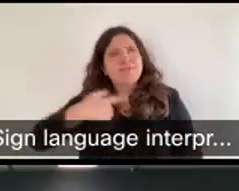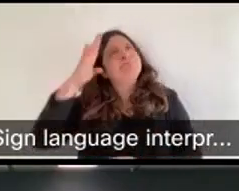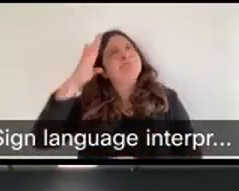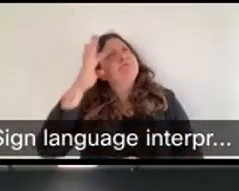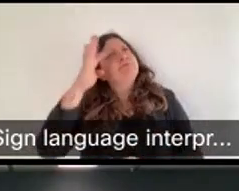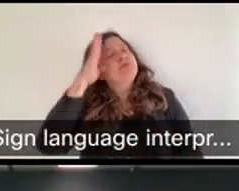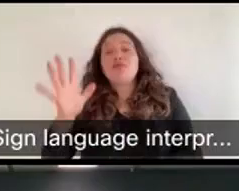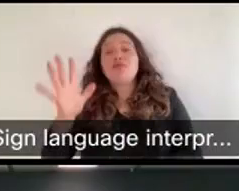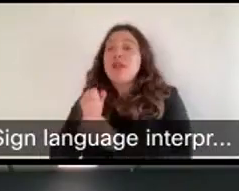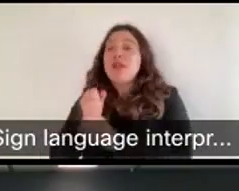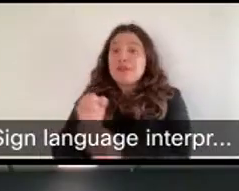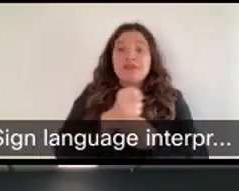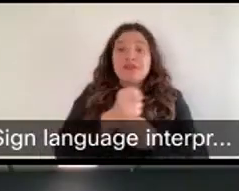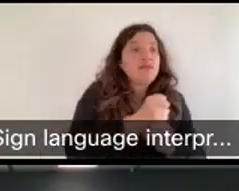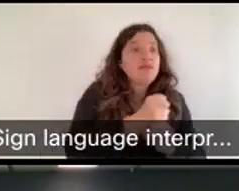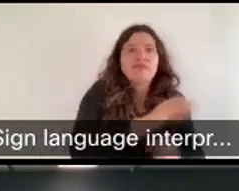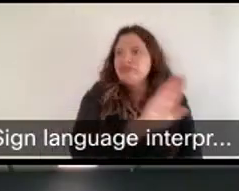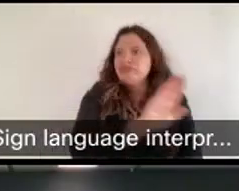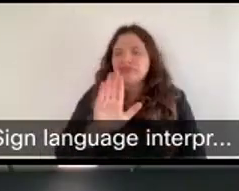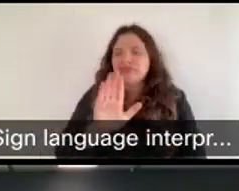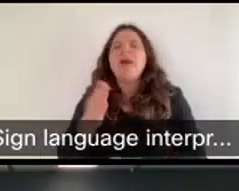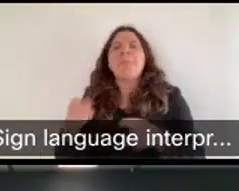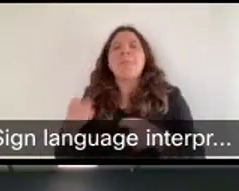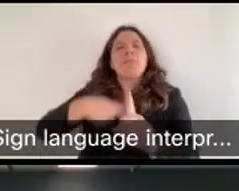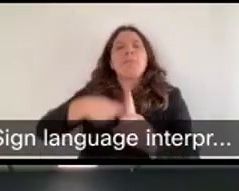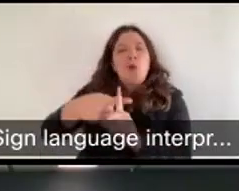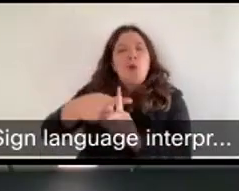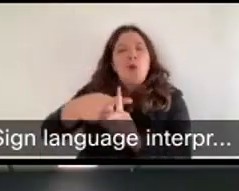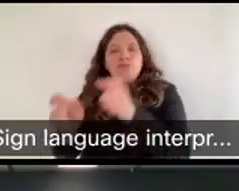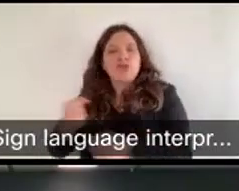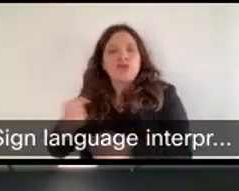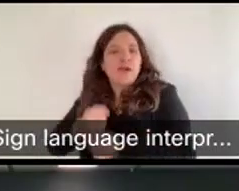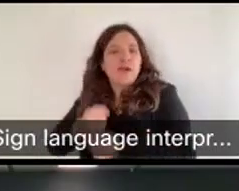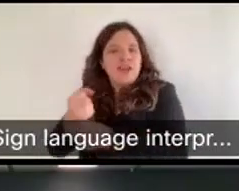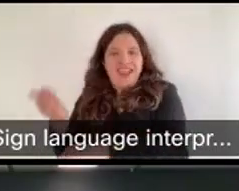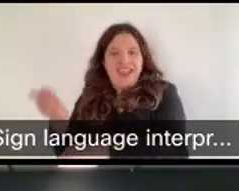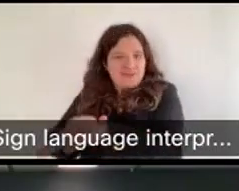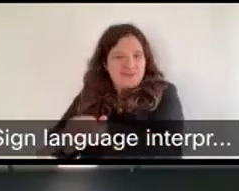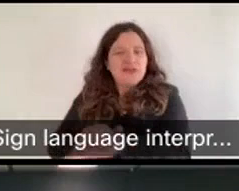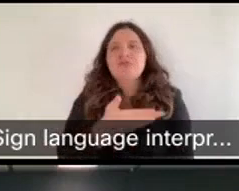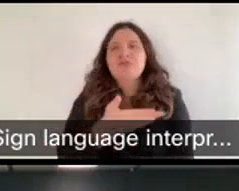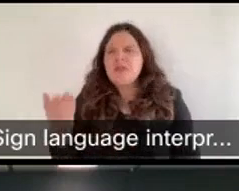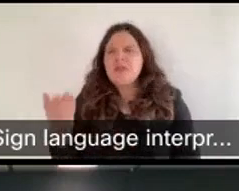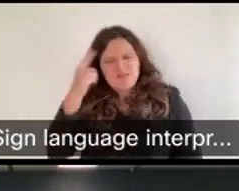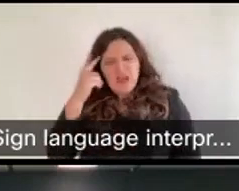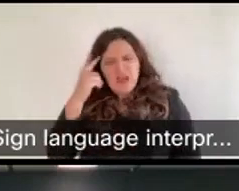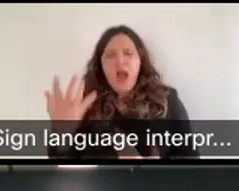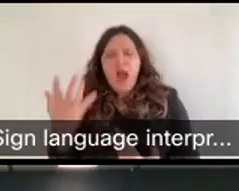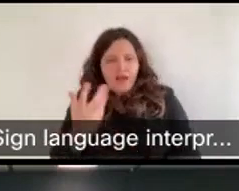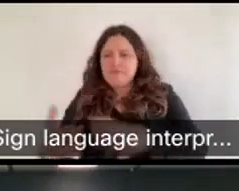los países de la región y expertos para compartir experiencias sobre intersectorialidad en salud, el